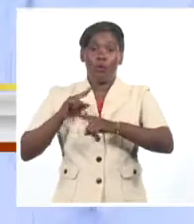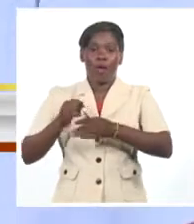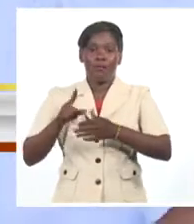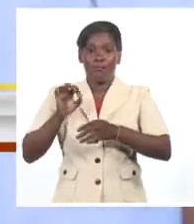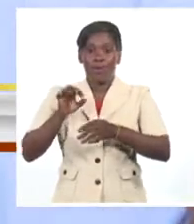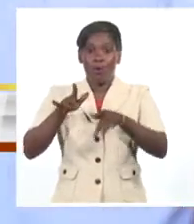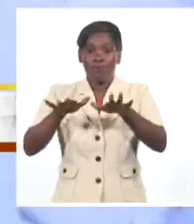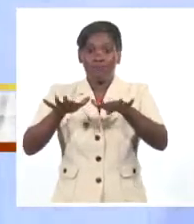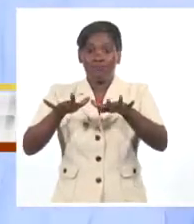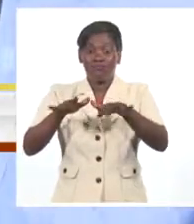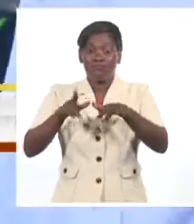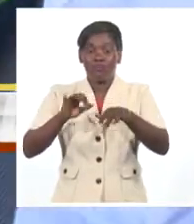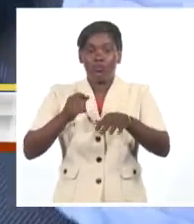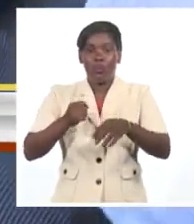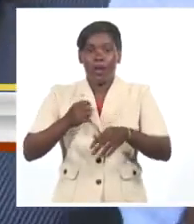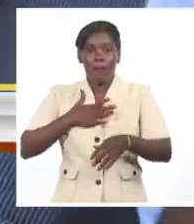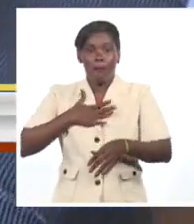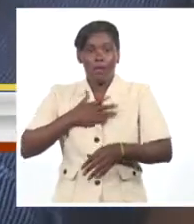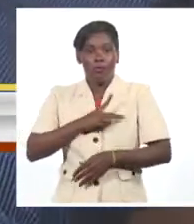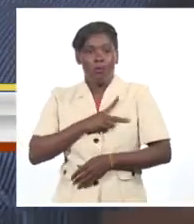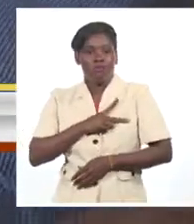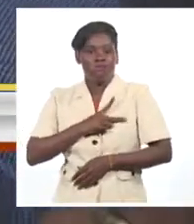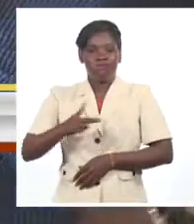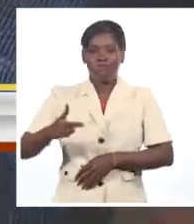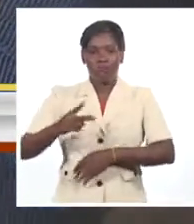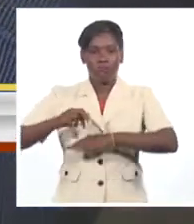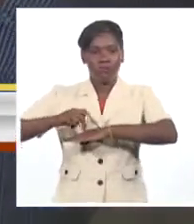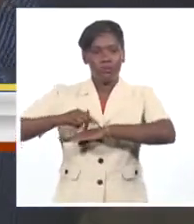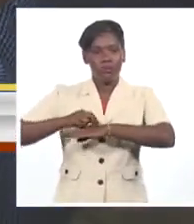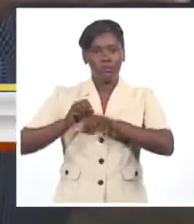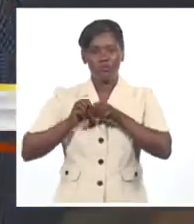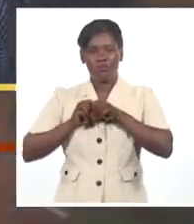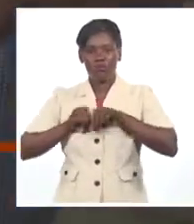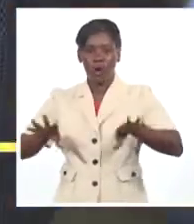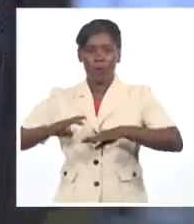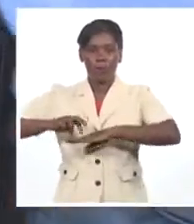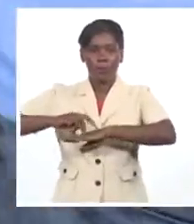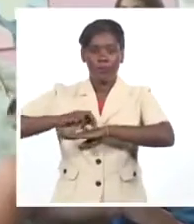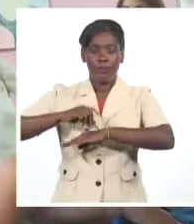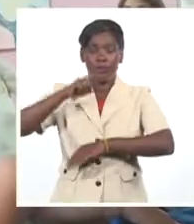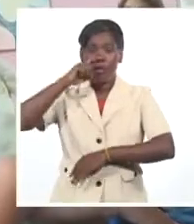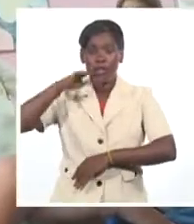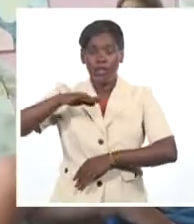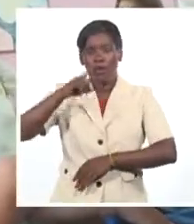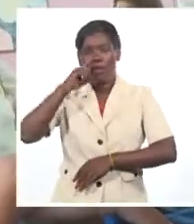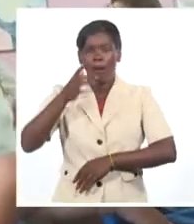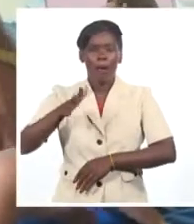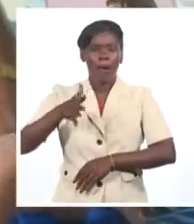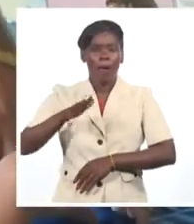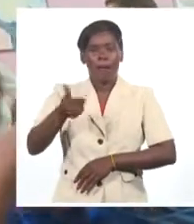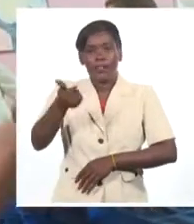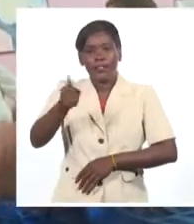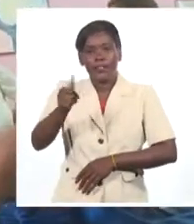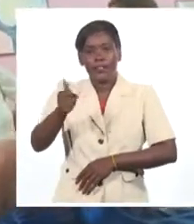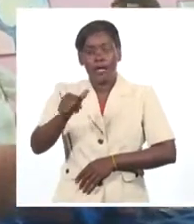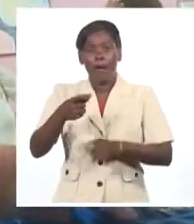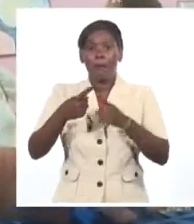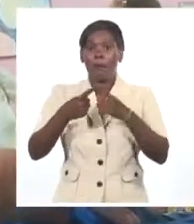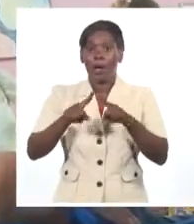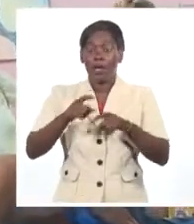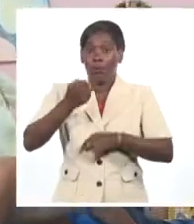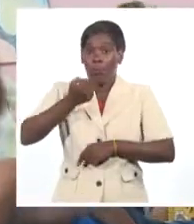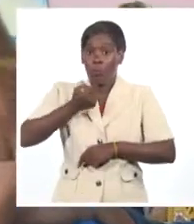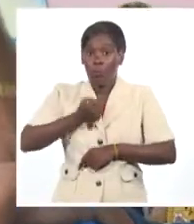con la voluntad interior de superar los límites. Este niño, hoy con 10 años de edad, fue diagnosticado de pequeño